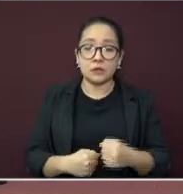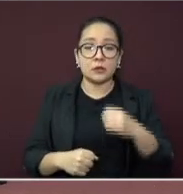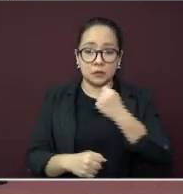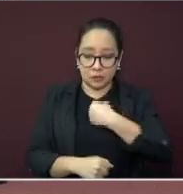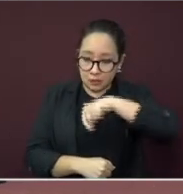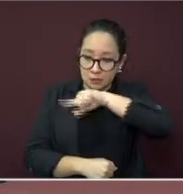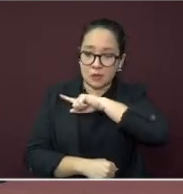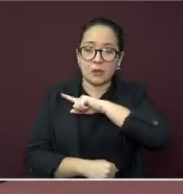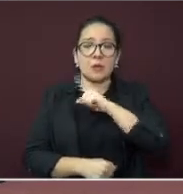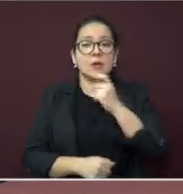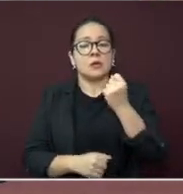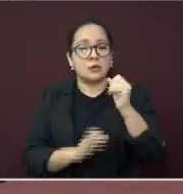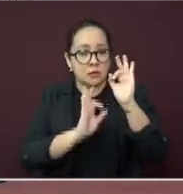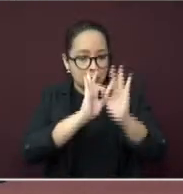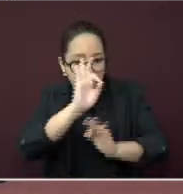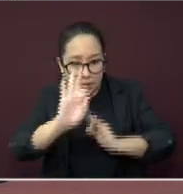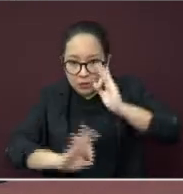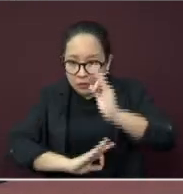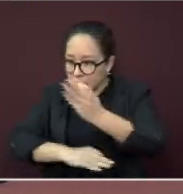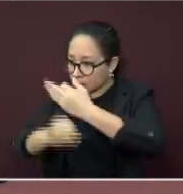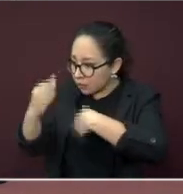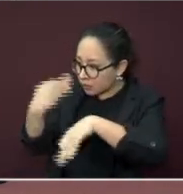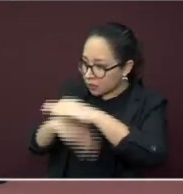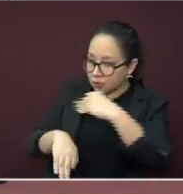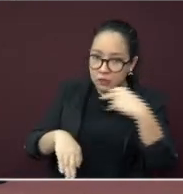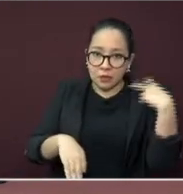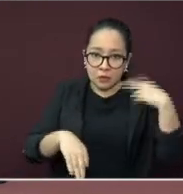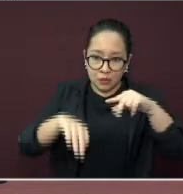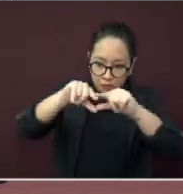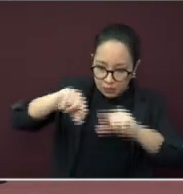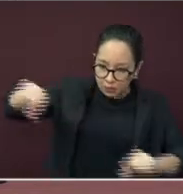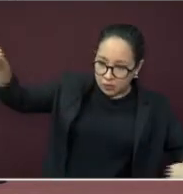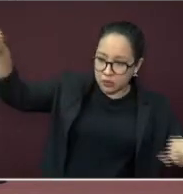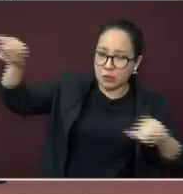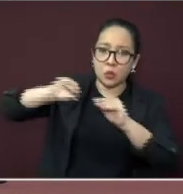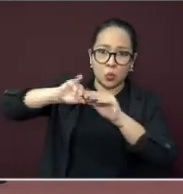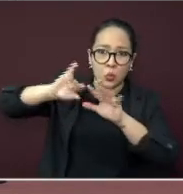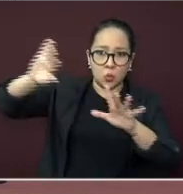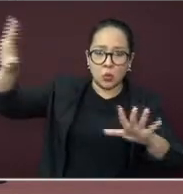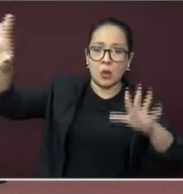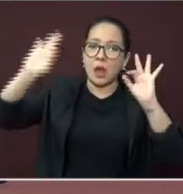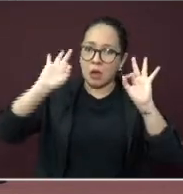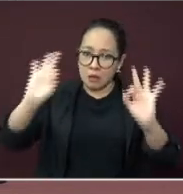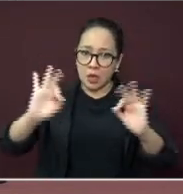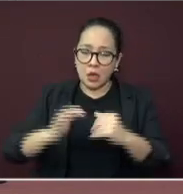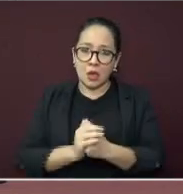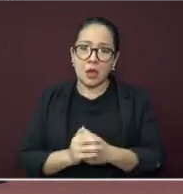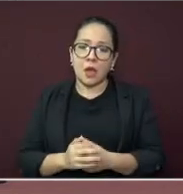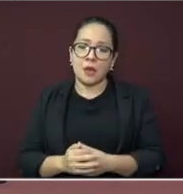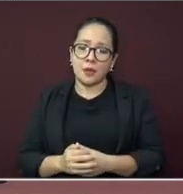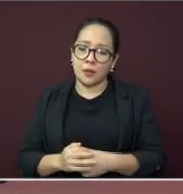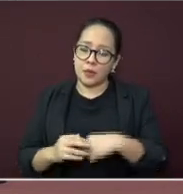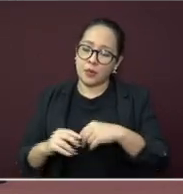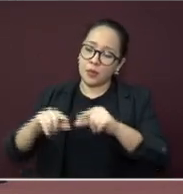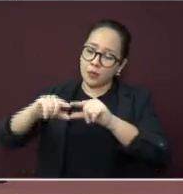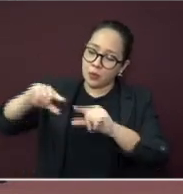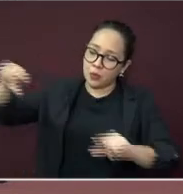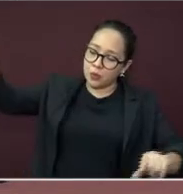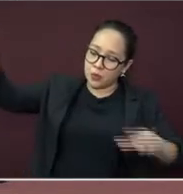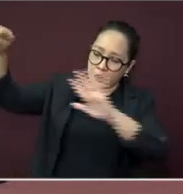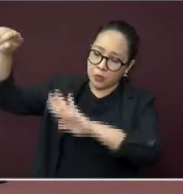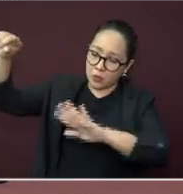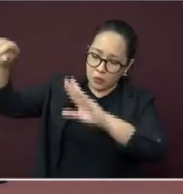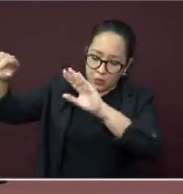presente en todo el territorio veracruzano al norte al centro y al sur